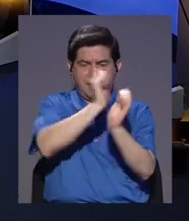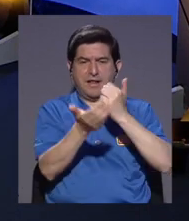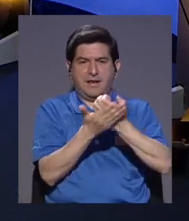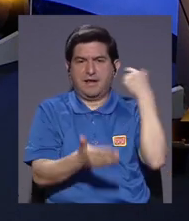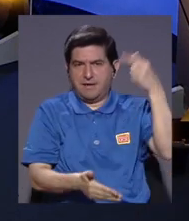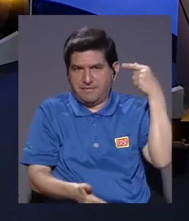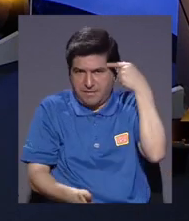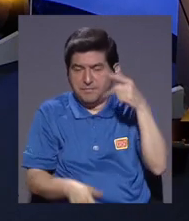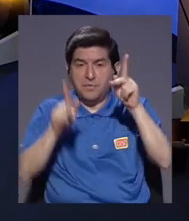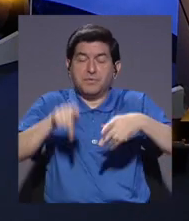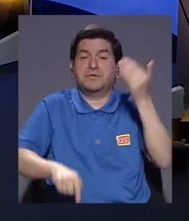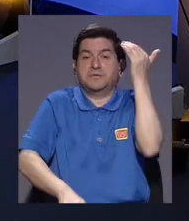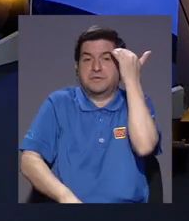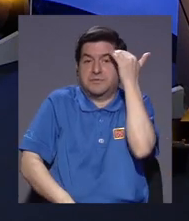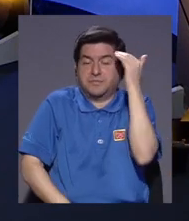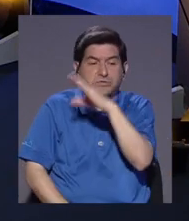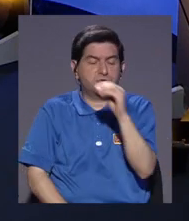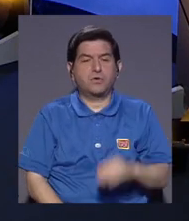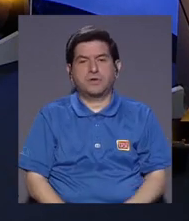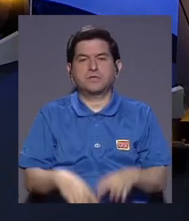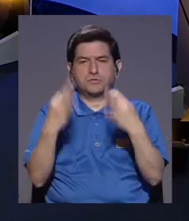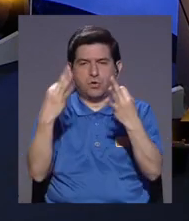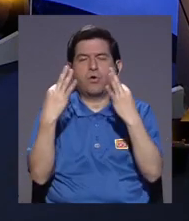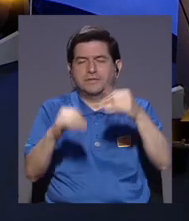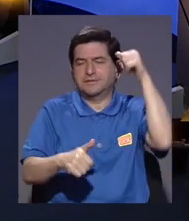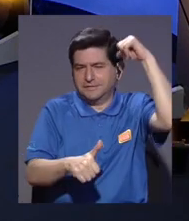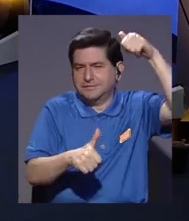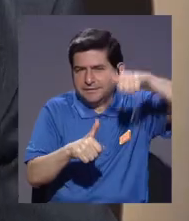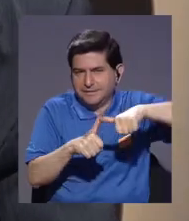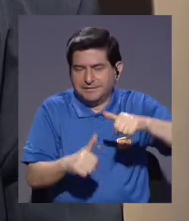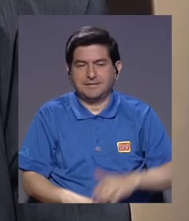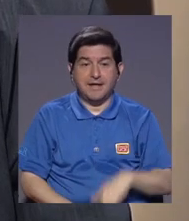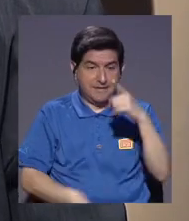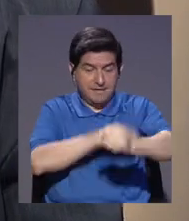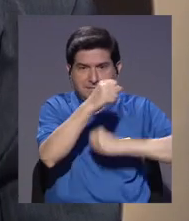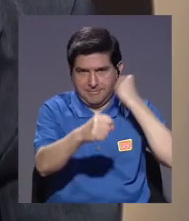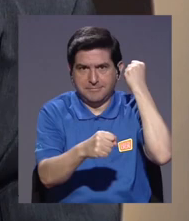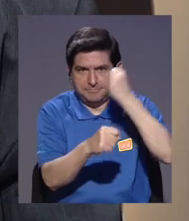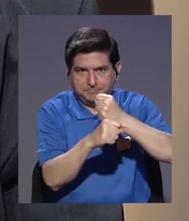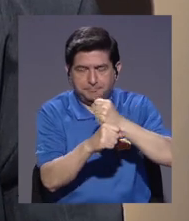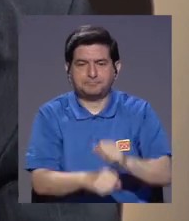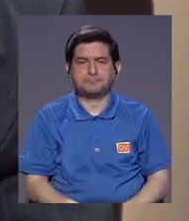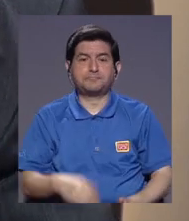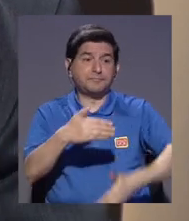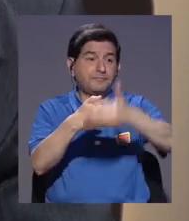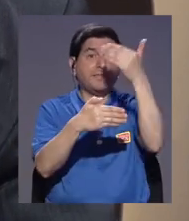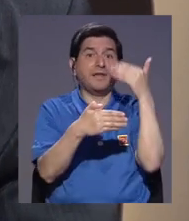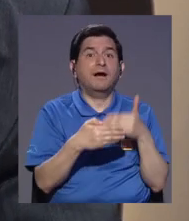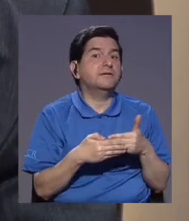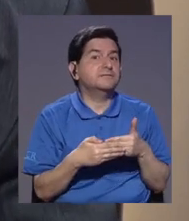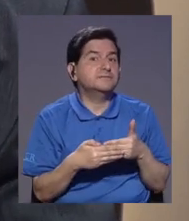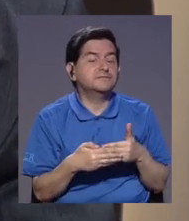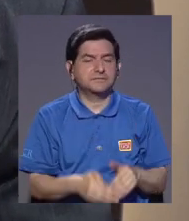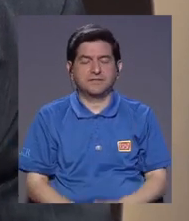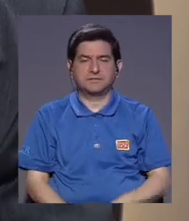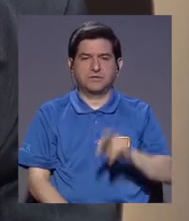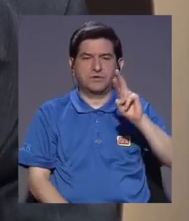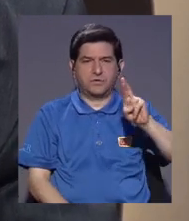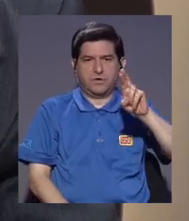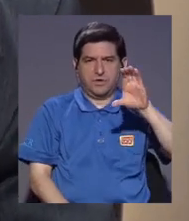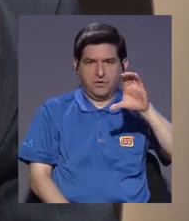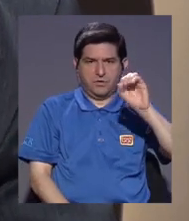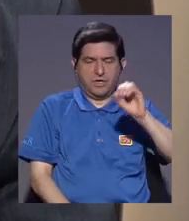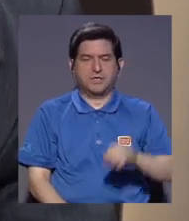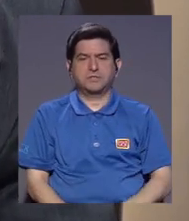la gente o por lo menos refrescar en la memoria que aún esos años antes de don rodrigo